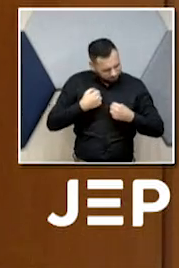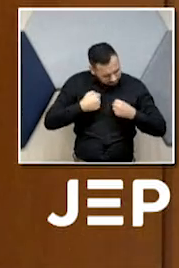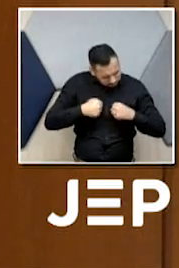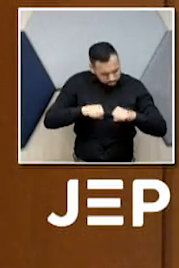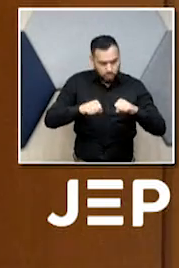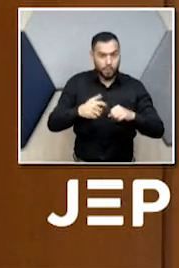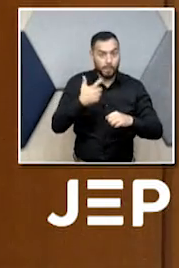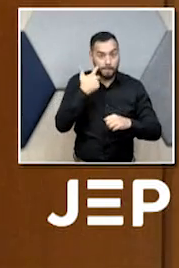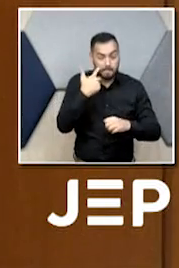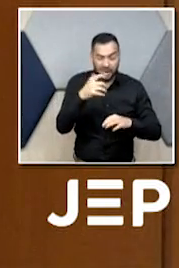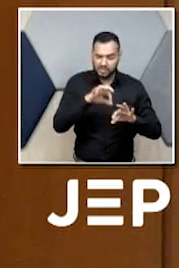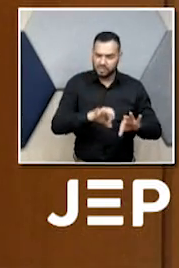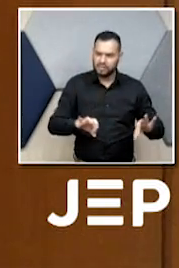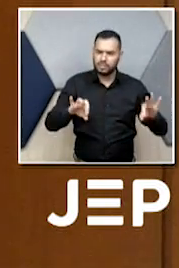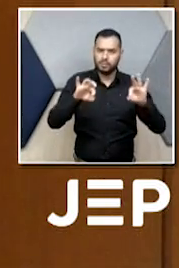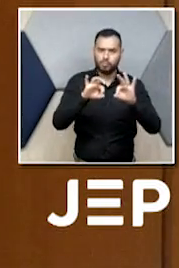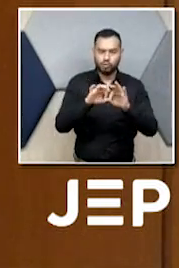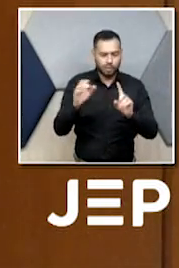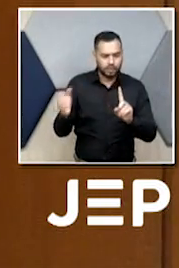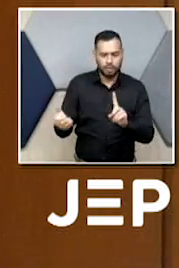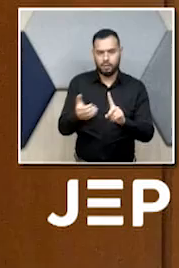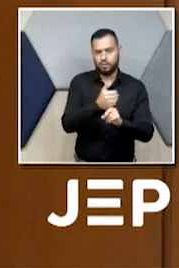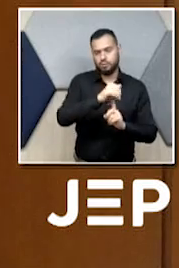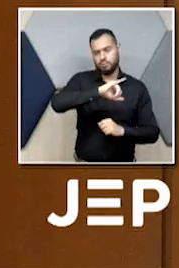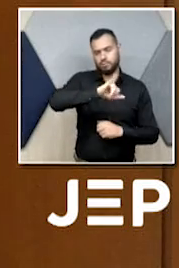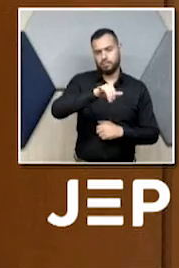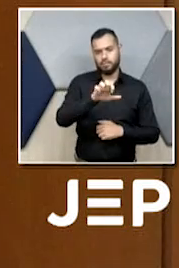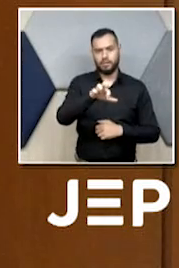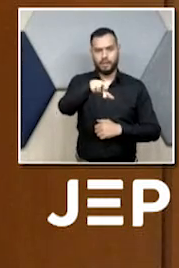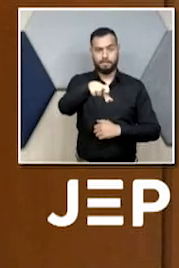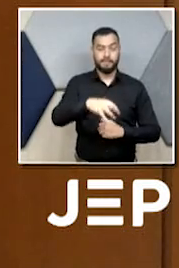de los logros de la jurisdicción.